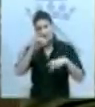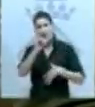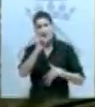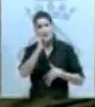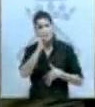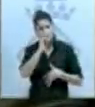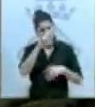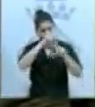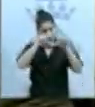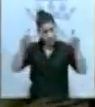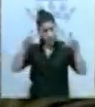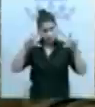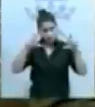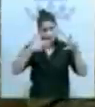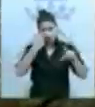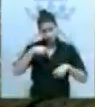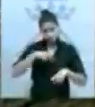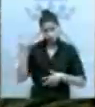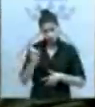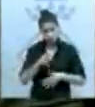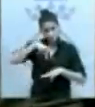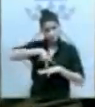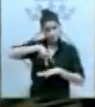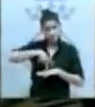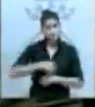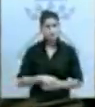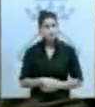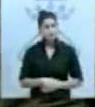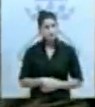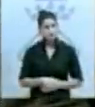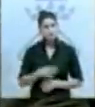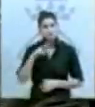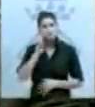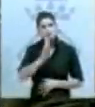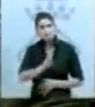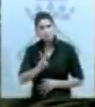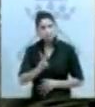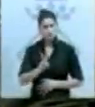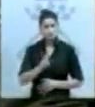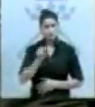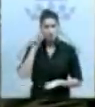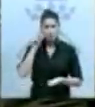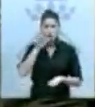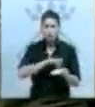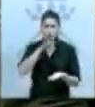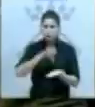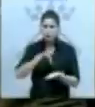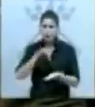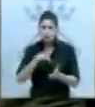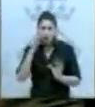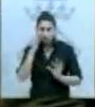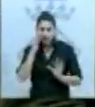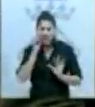que hoy cuyo interés nos trae aquí, a este pleno, venimos observando cómo la incidencia de estos riesgos en esta empresa es muy